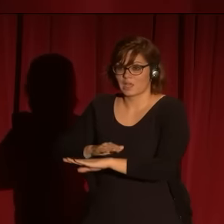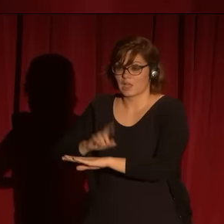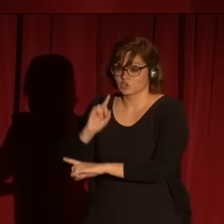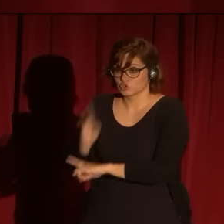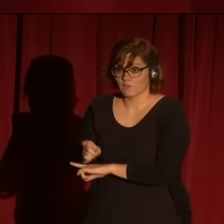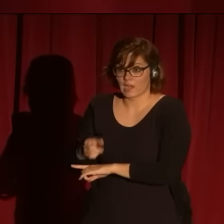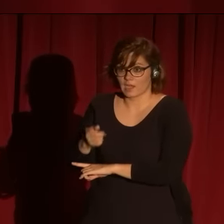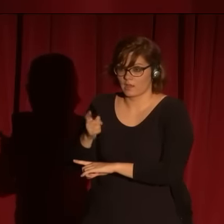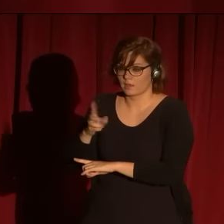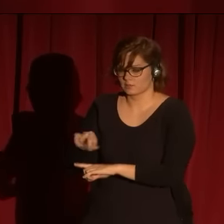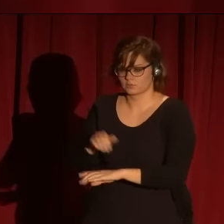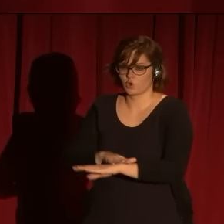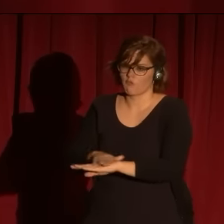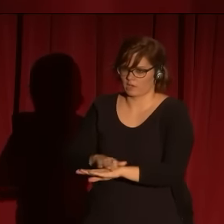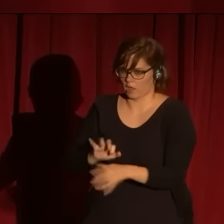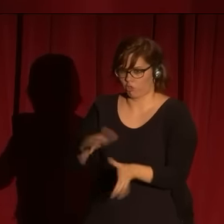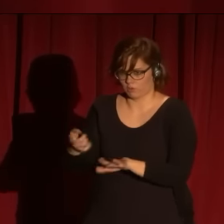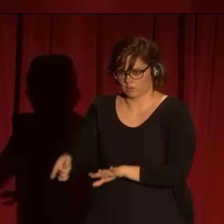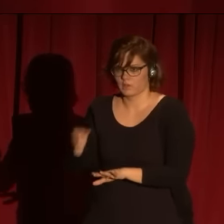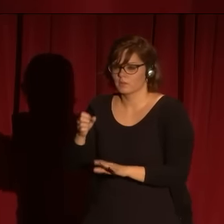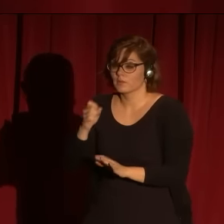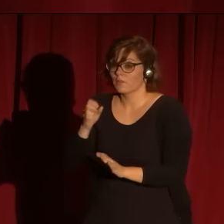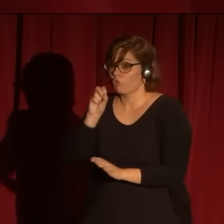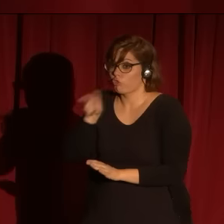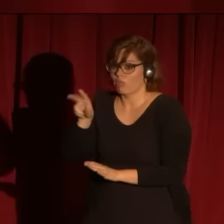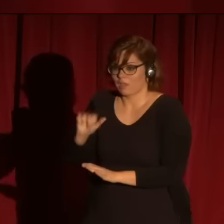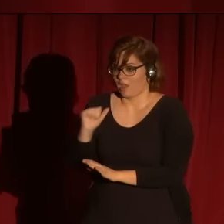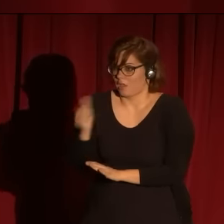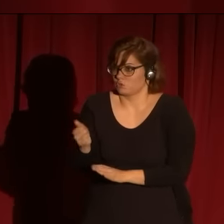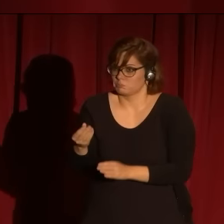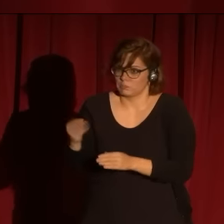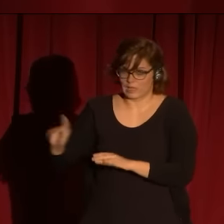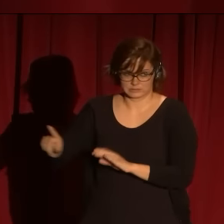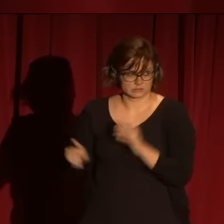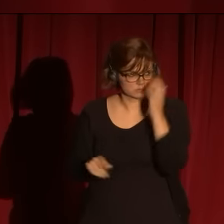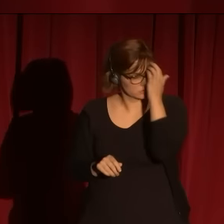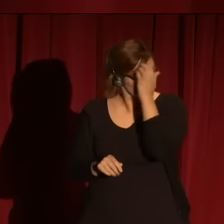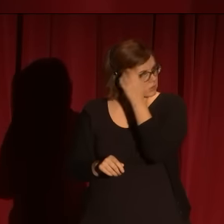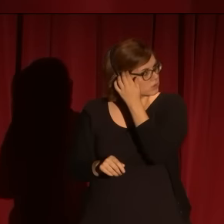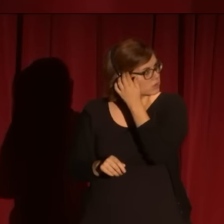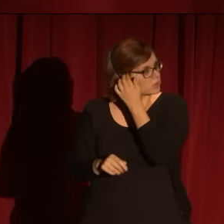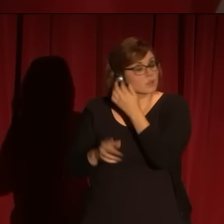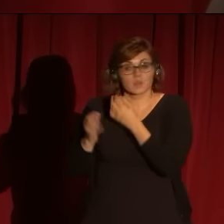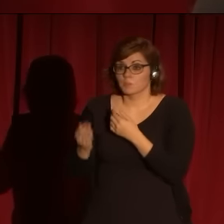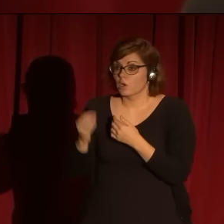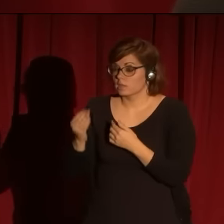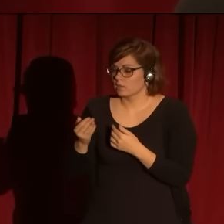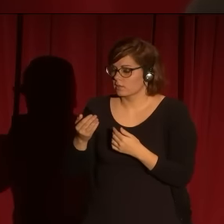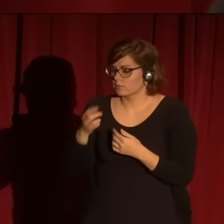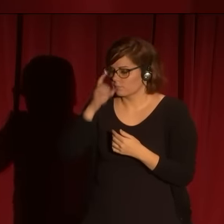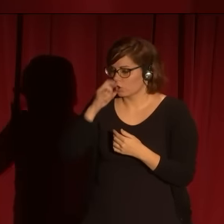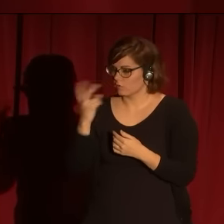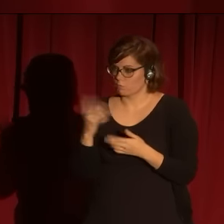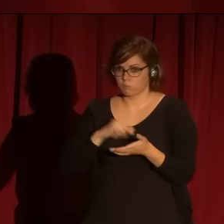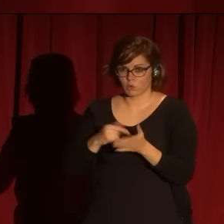seguirá gobernando durante 12 años más y es muy importante recordar que ellos ponen en marcha un gran